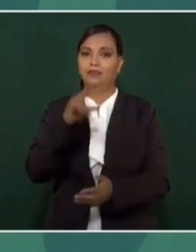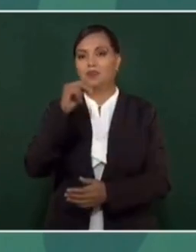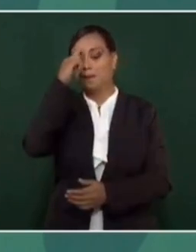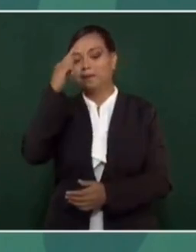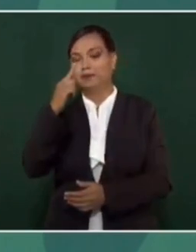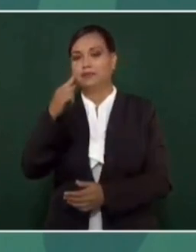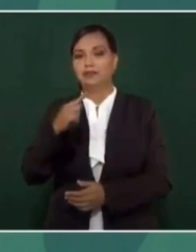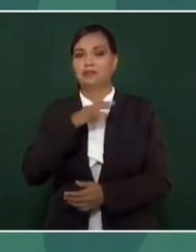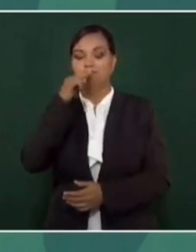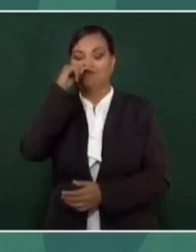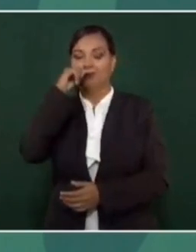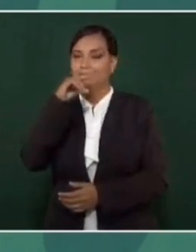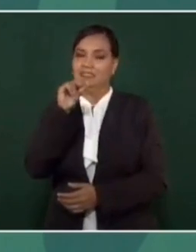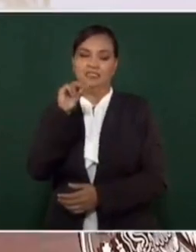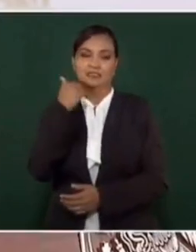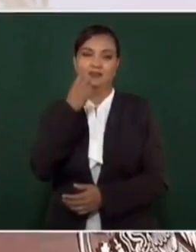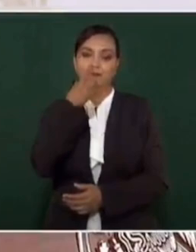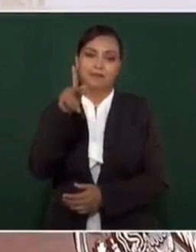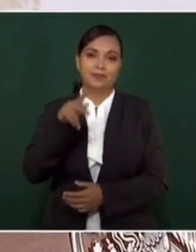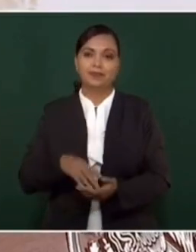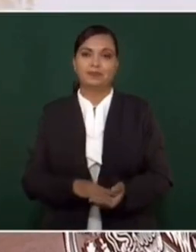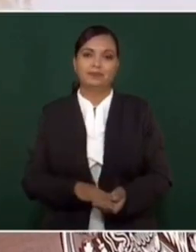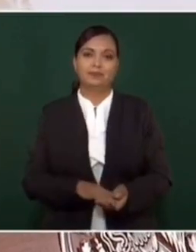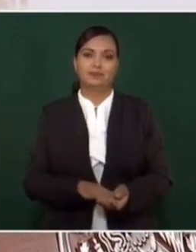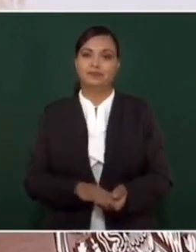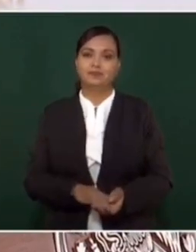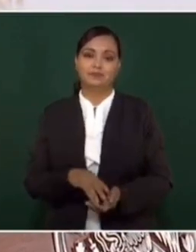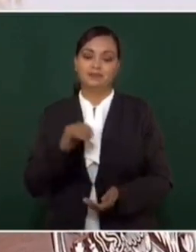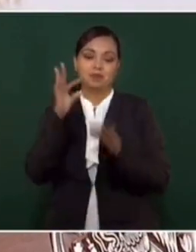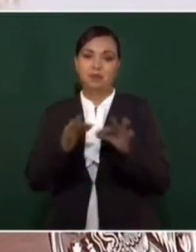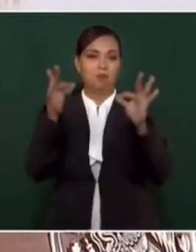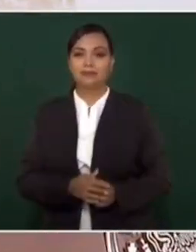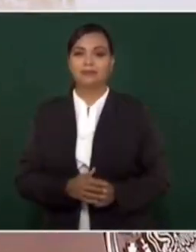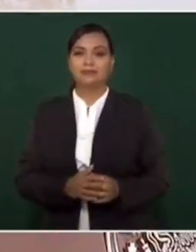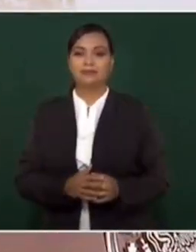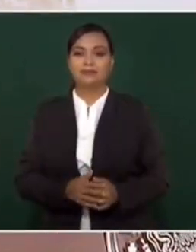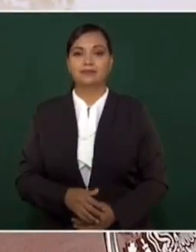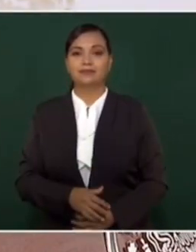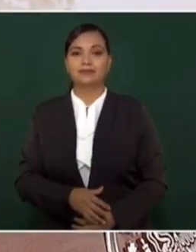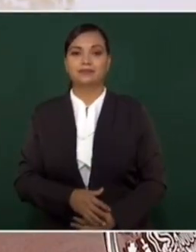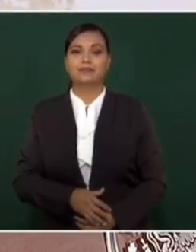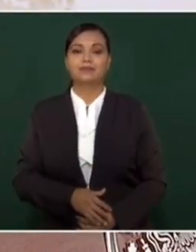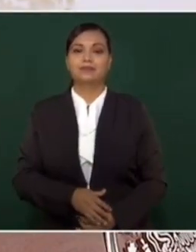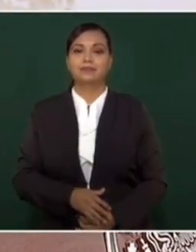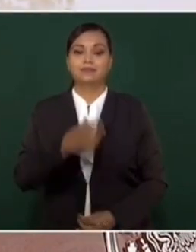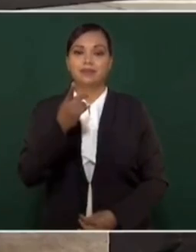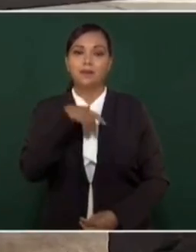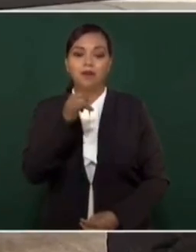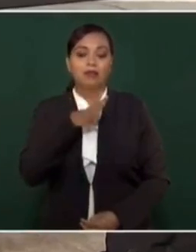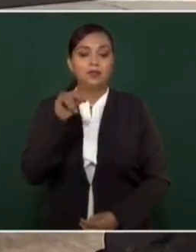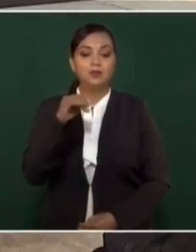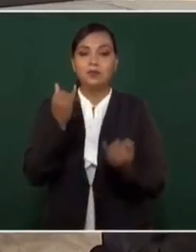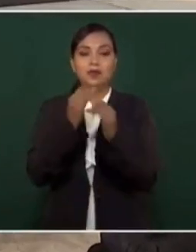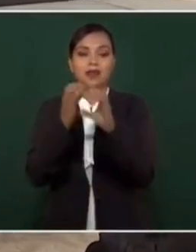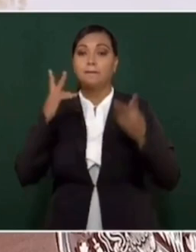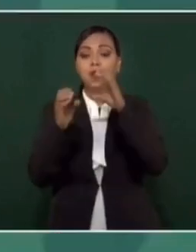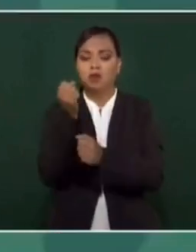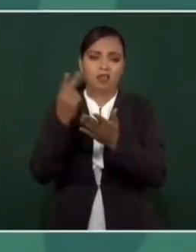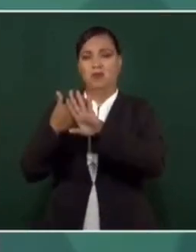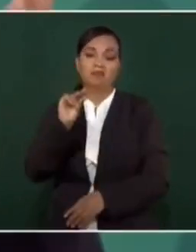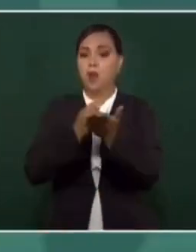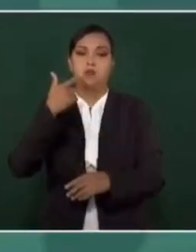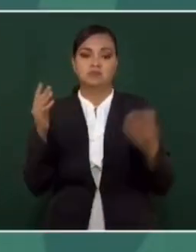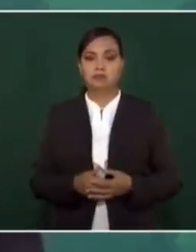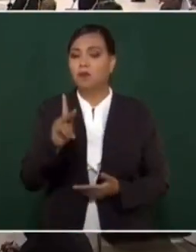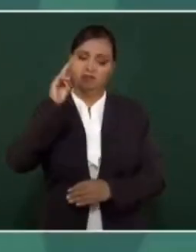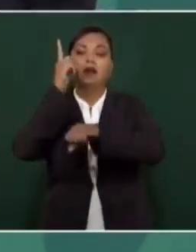para presumir, pero no me importa el dinero. Entonces, por ahí no, es la cosa.